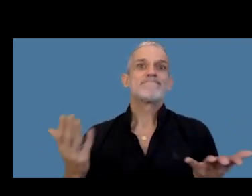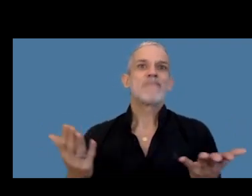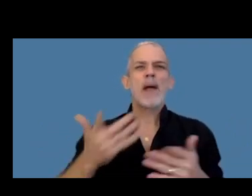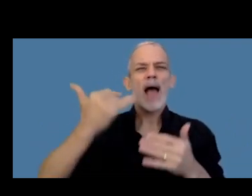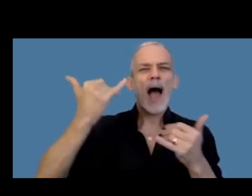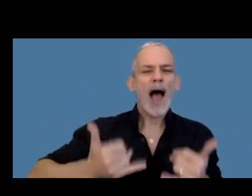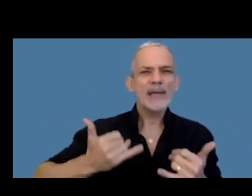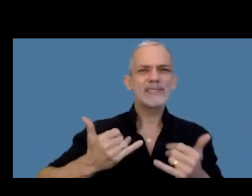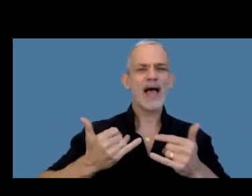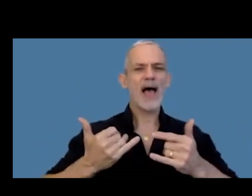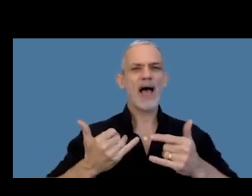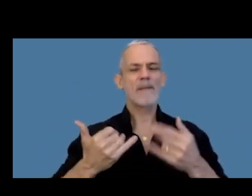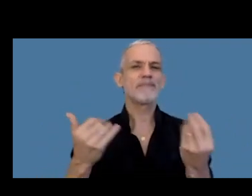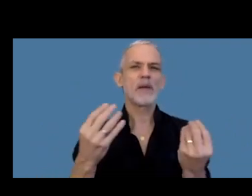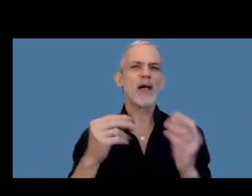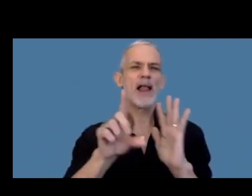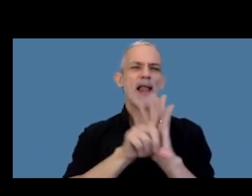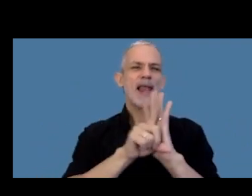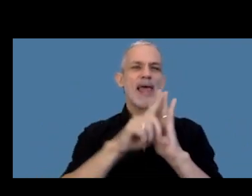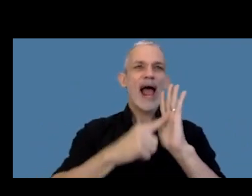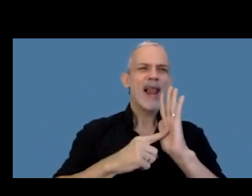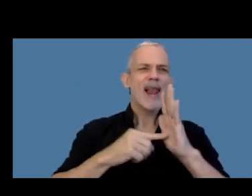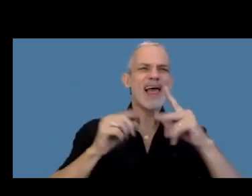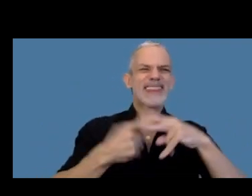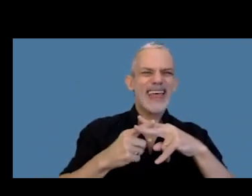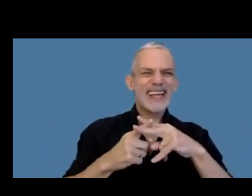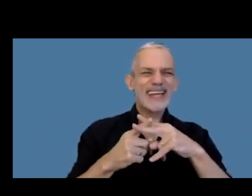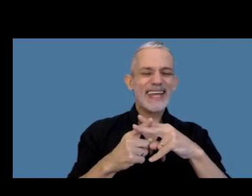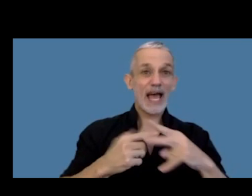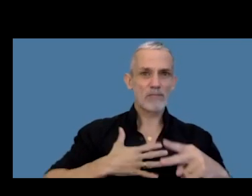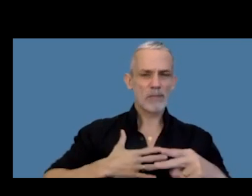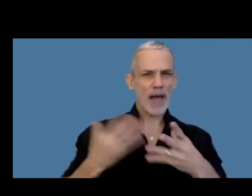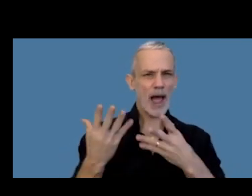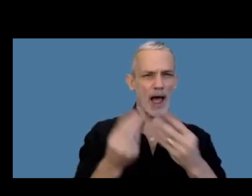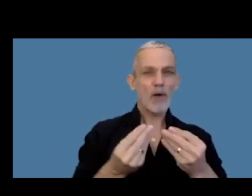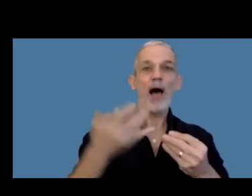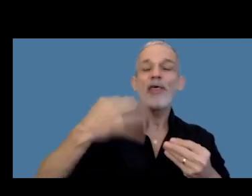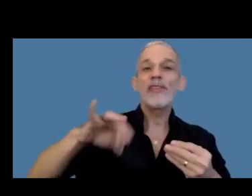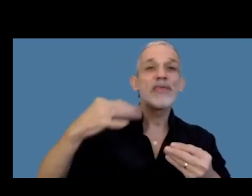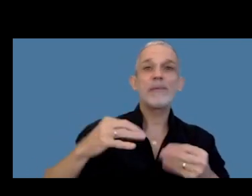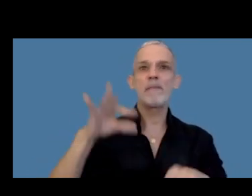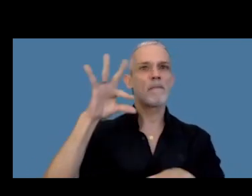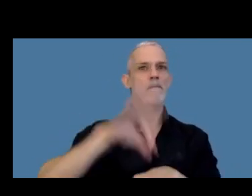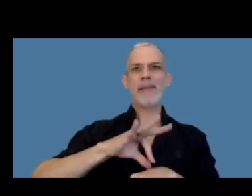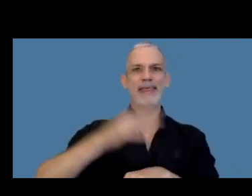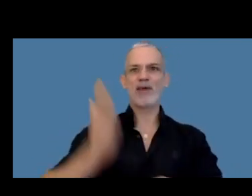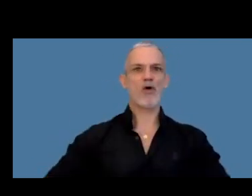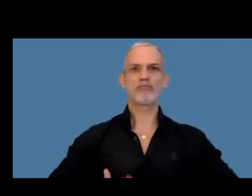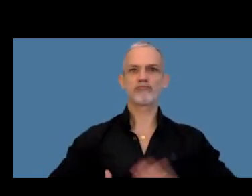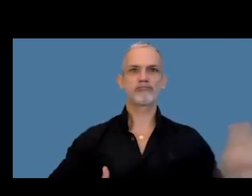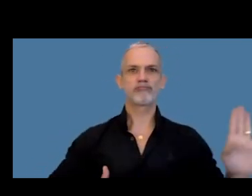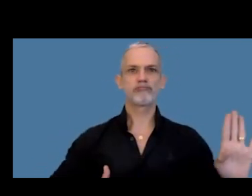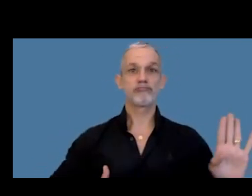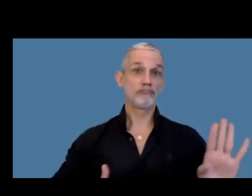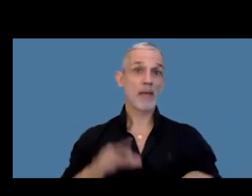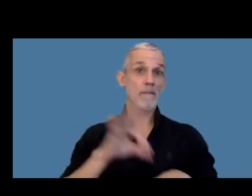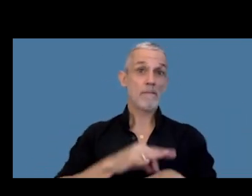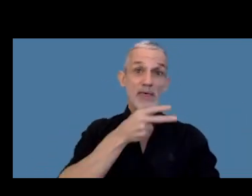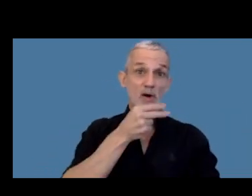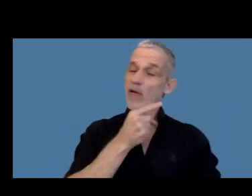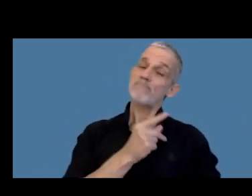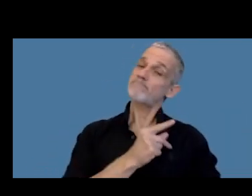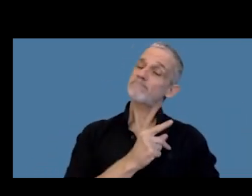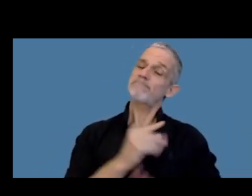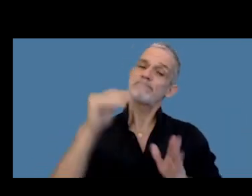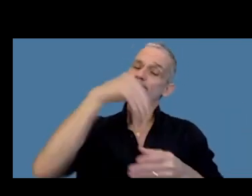existan técnicas de reproducción humana asistida, tiene que haber intervención médica. ¿Sí?